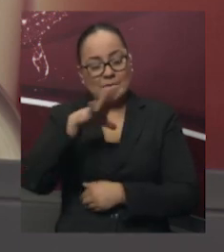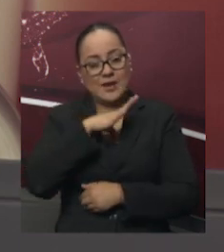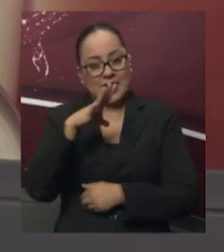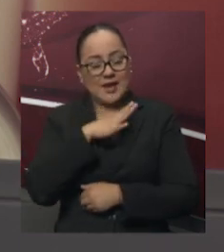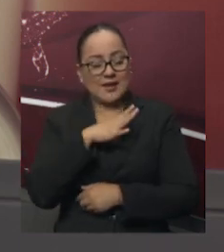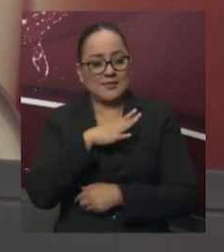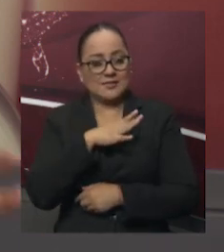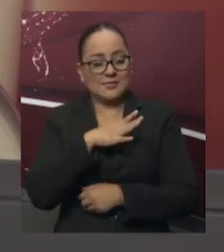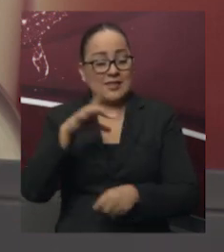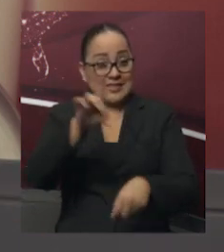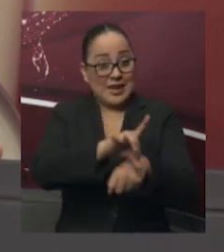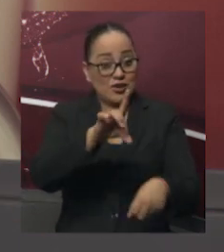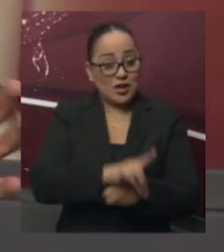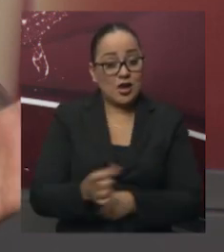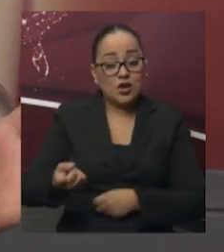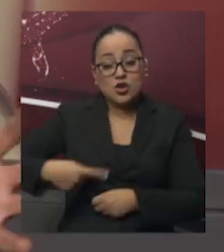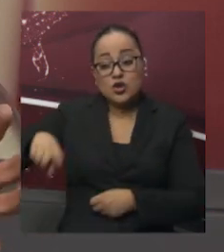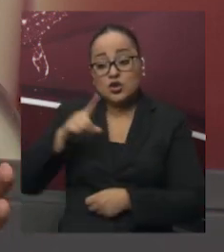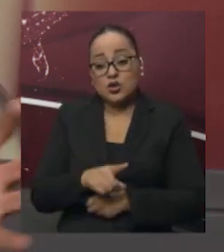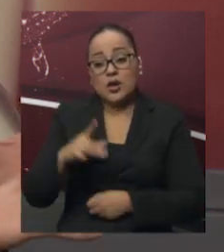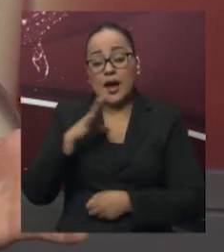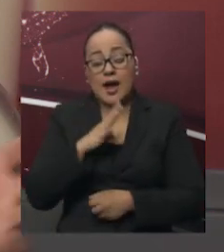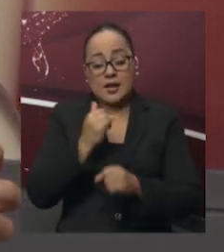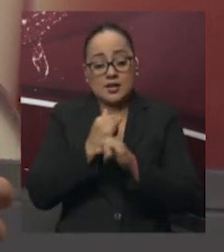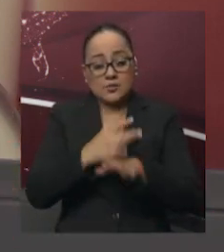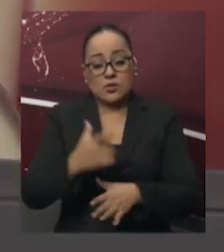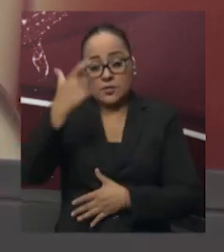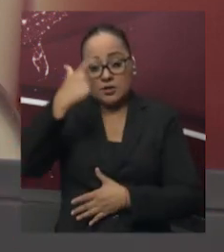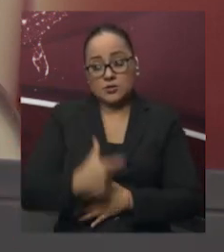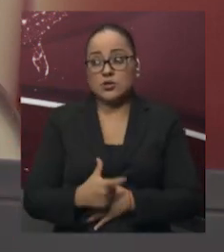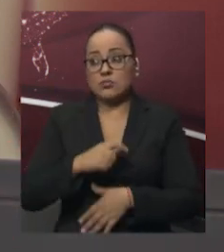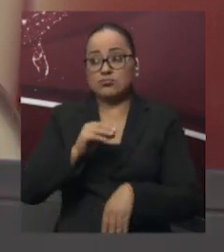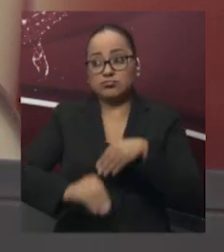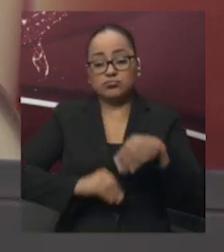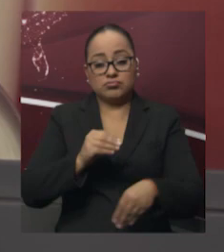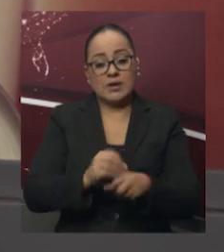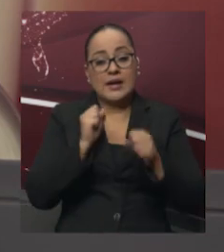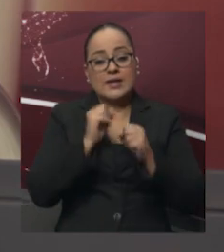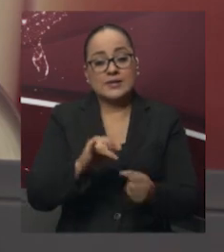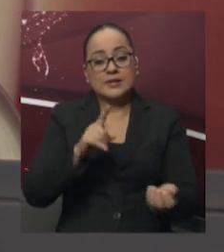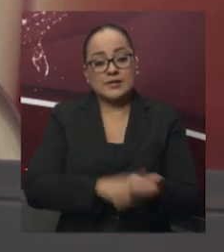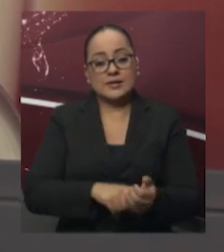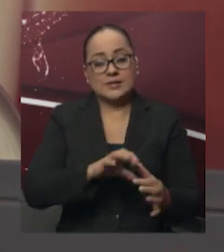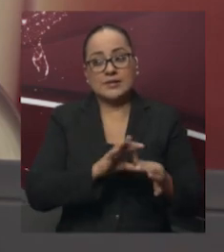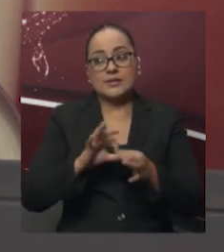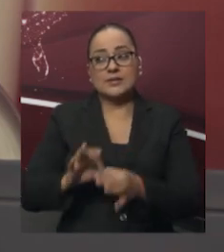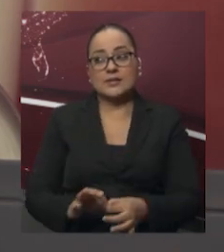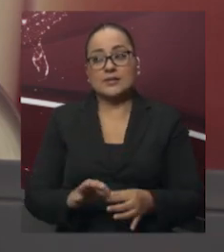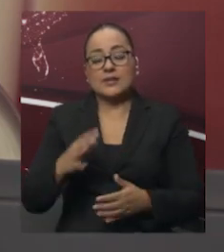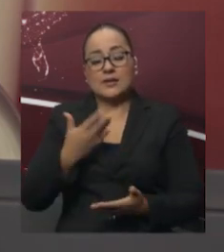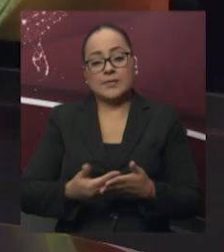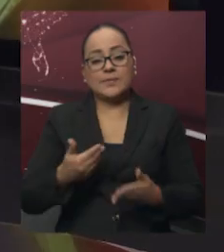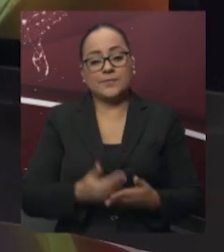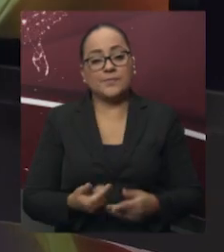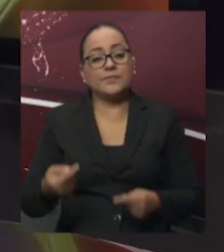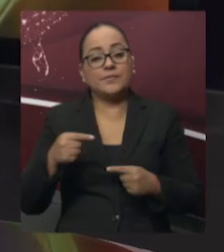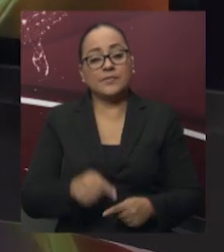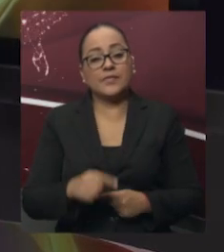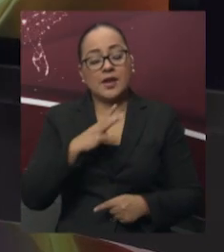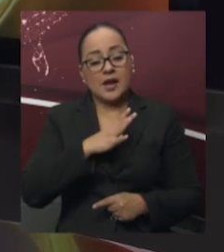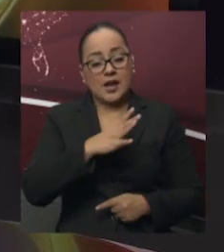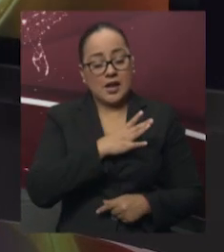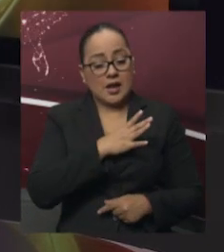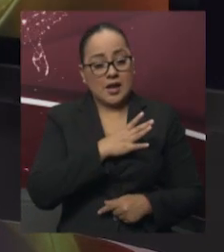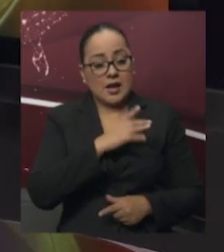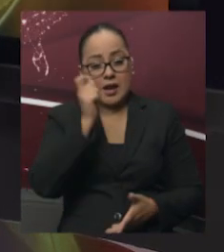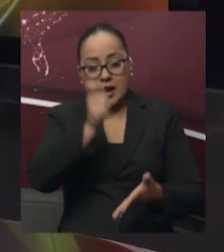charla, todos los días vamos generando datos, por decirlo fríamente, es decir, cada vez que navegamos por internet, hacemos una compra con nuestra tarjeta